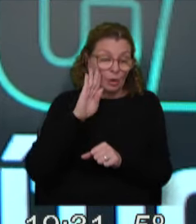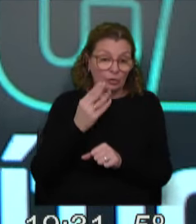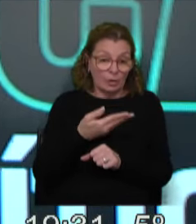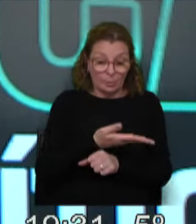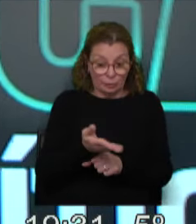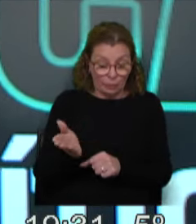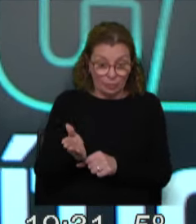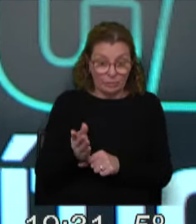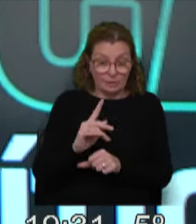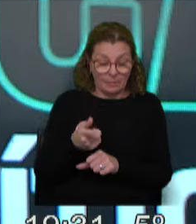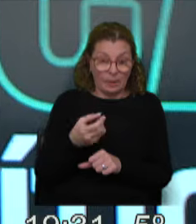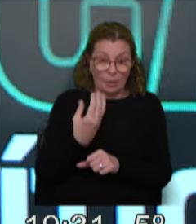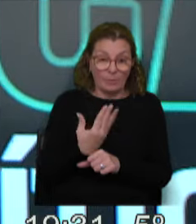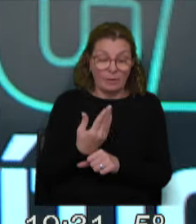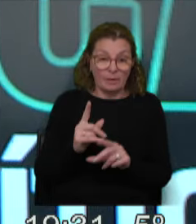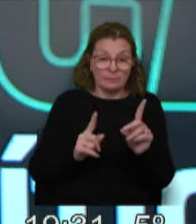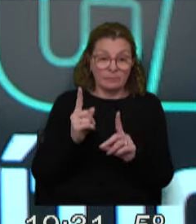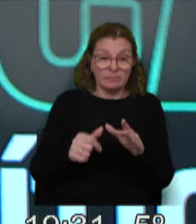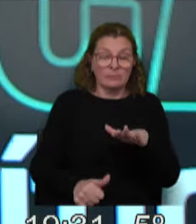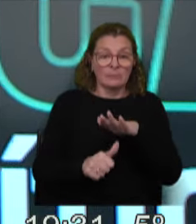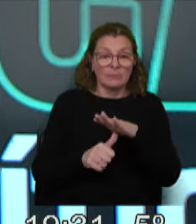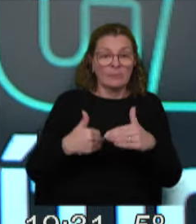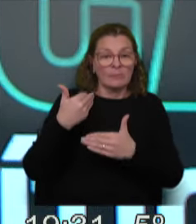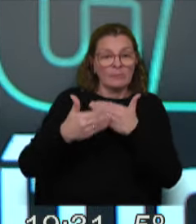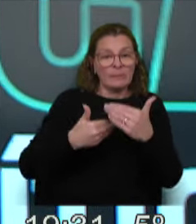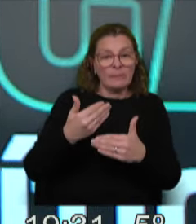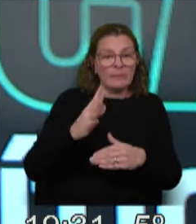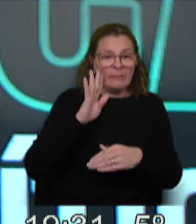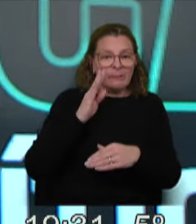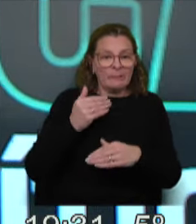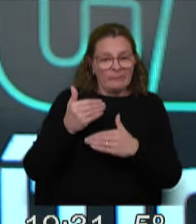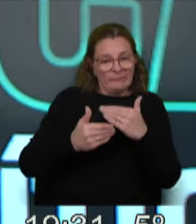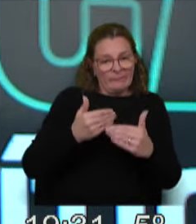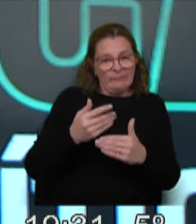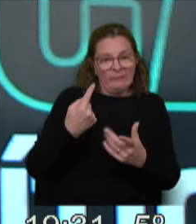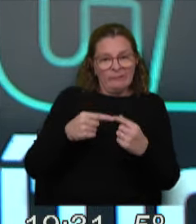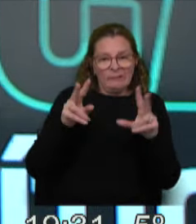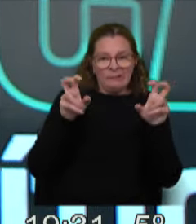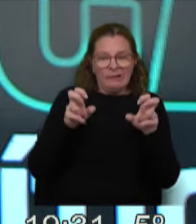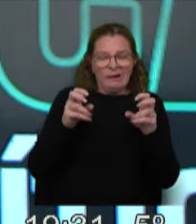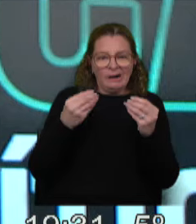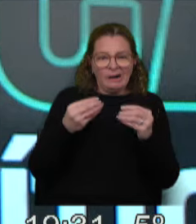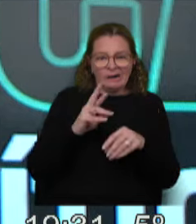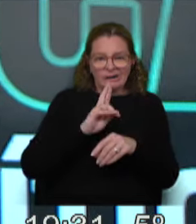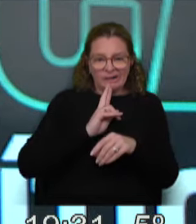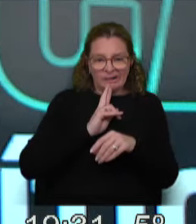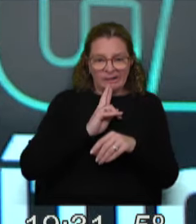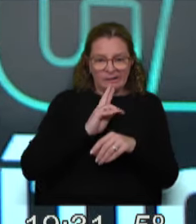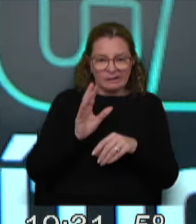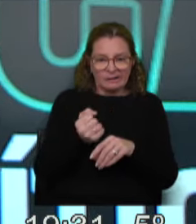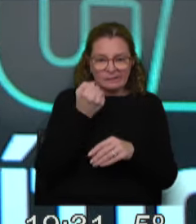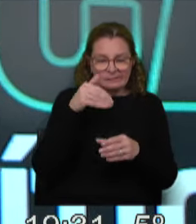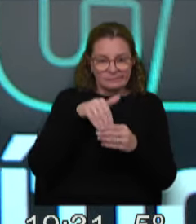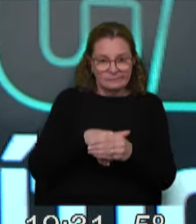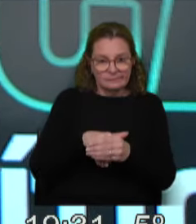los demás también como Bueno alguien que está liderando el proceso eso parece estar encaminado el tema es Cuál es el resultado que obtiene la elección de